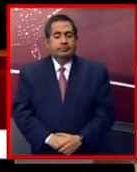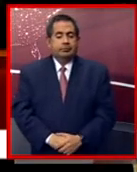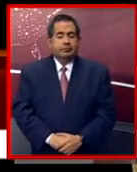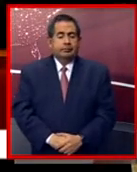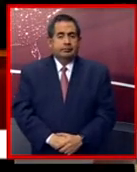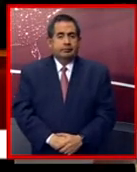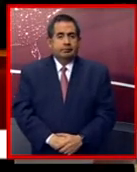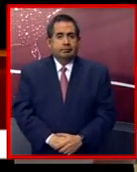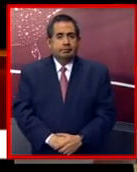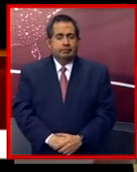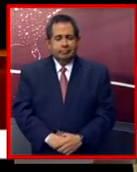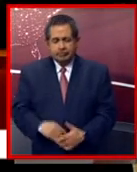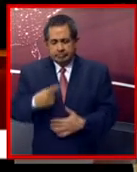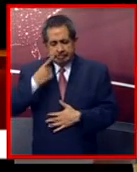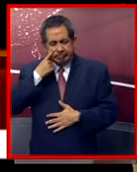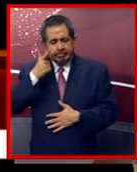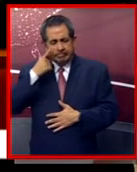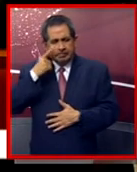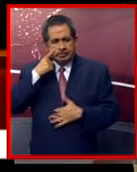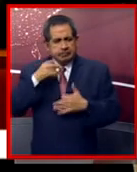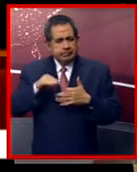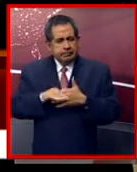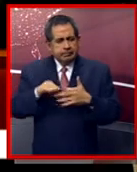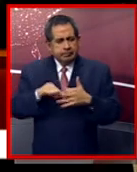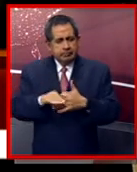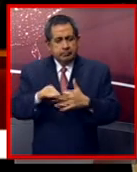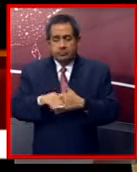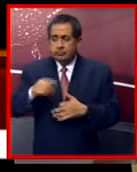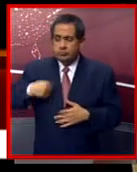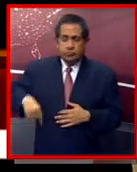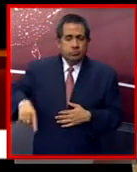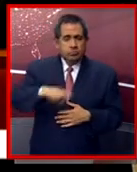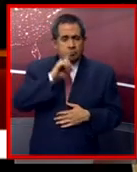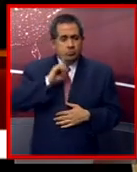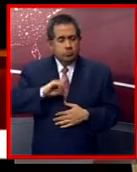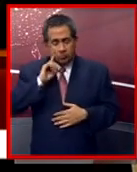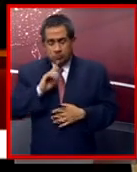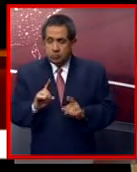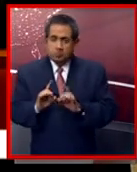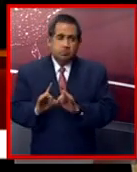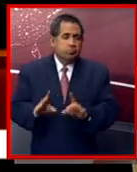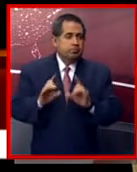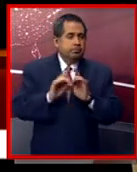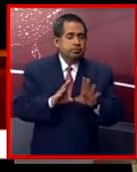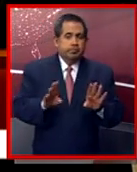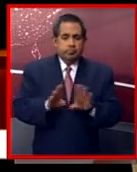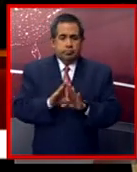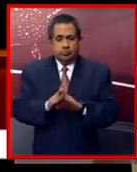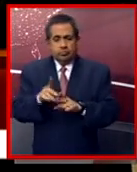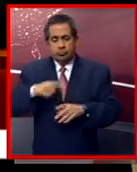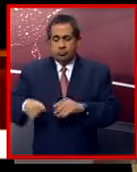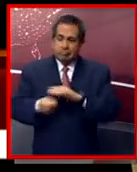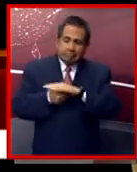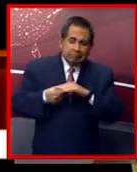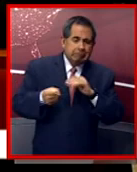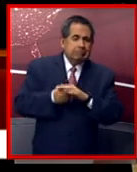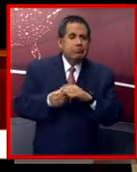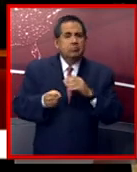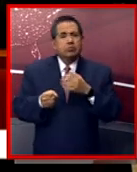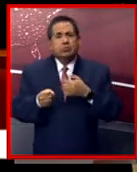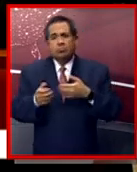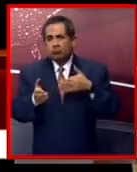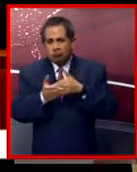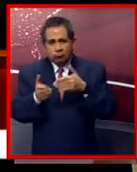De manera sistemática, las mujeres nos enfrentamos a situaciones tales como el acoso y violencia